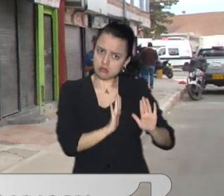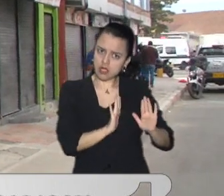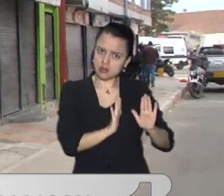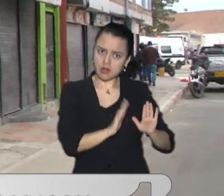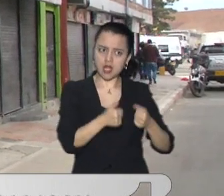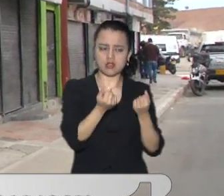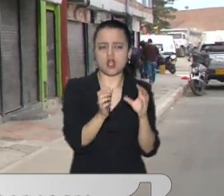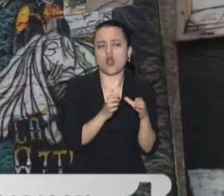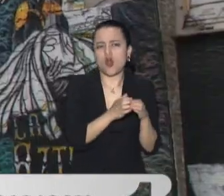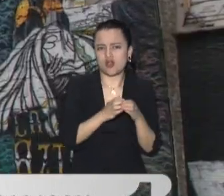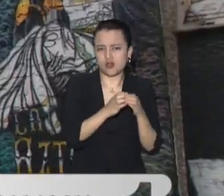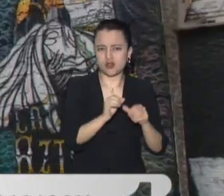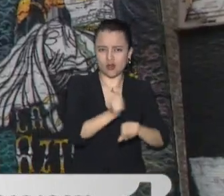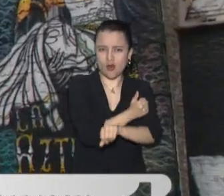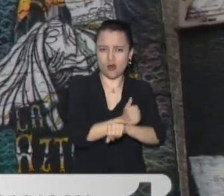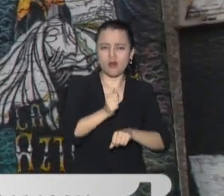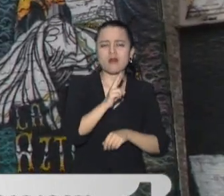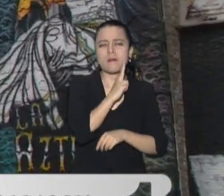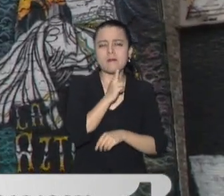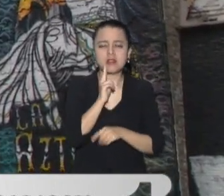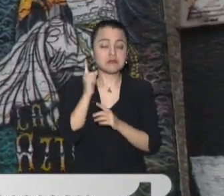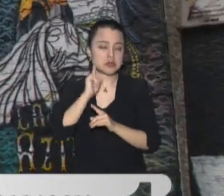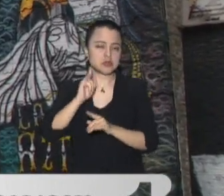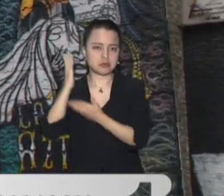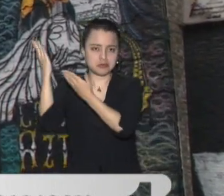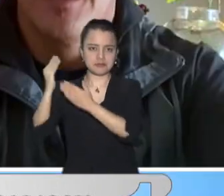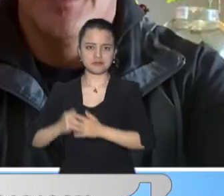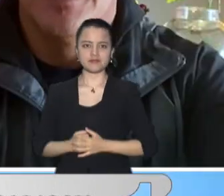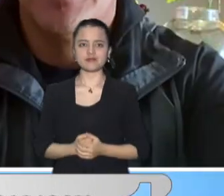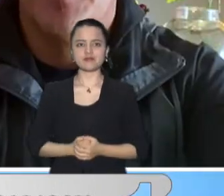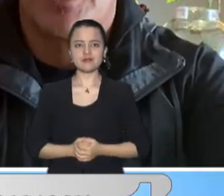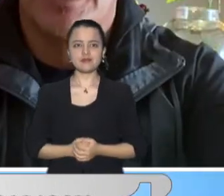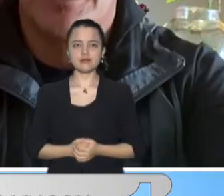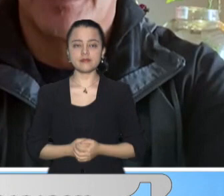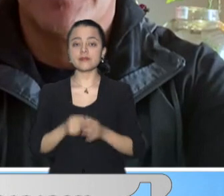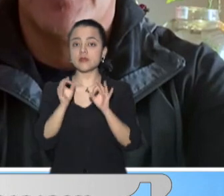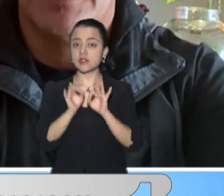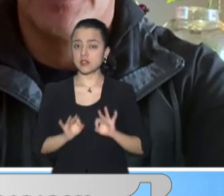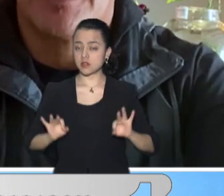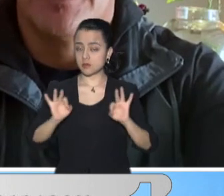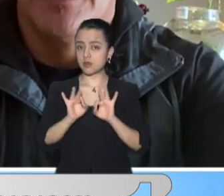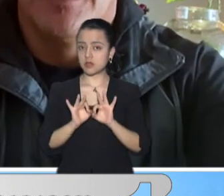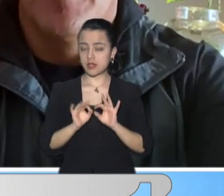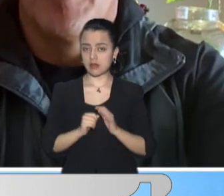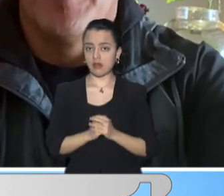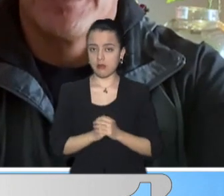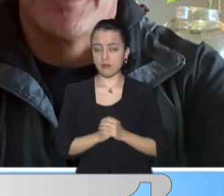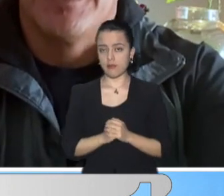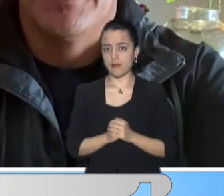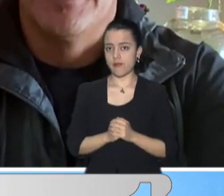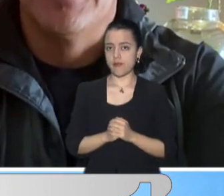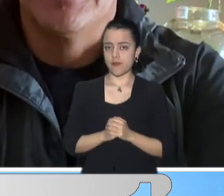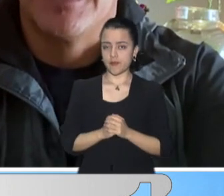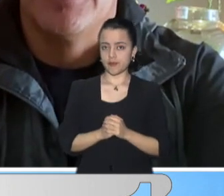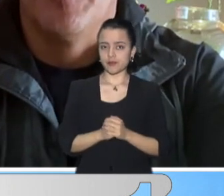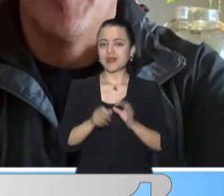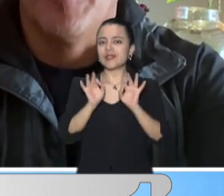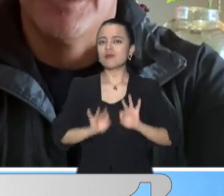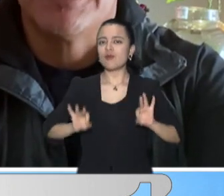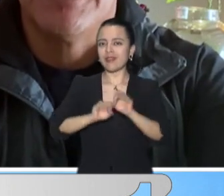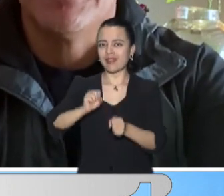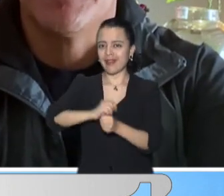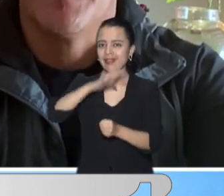el gremio con todos los protocolos de bioseguridad. Escuchémoslo. Es importante recibir por parte del